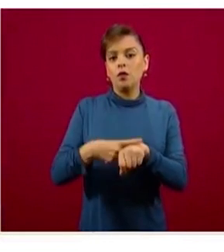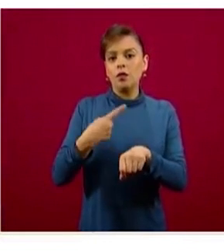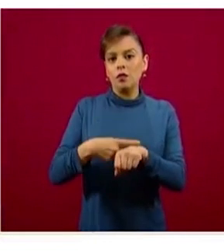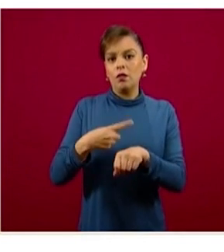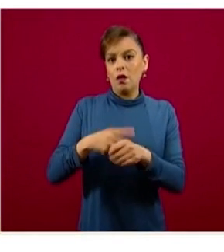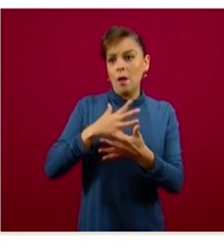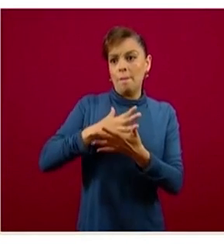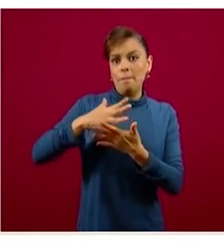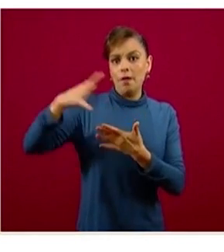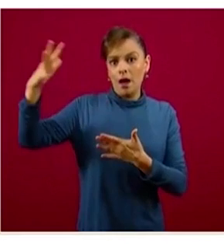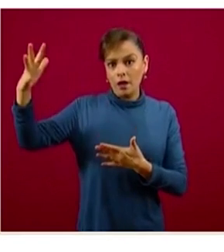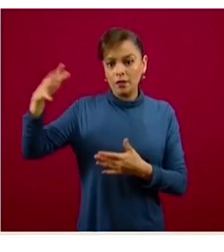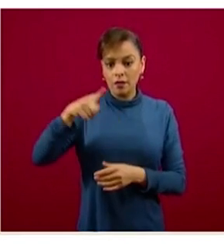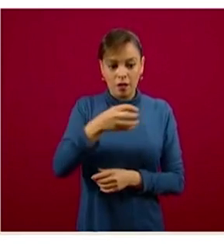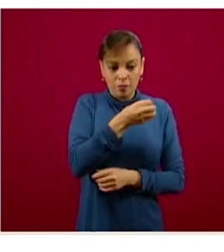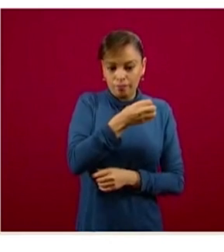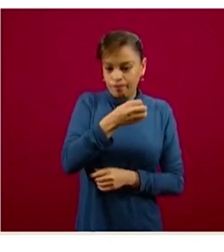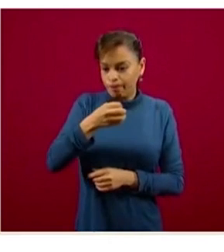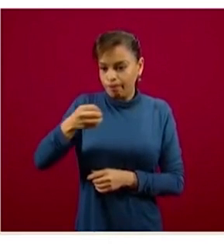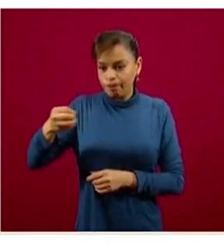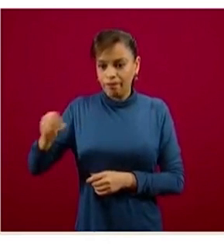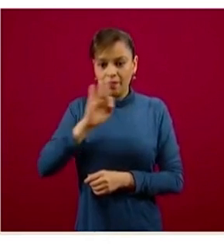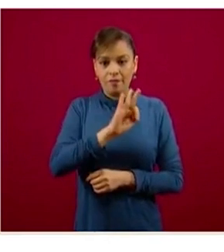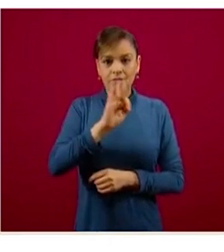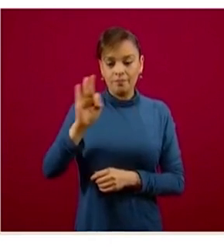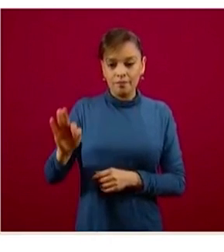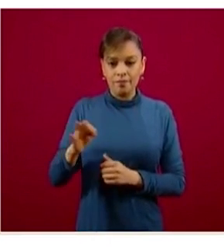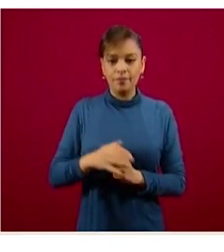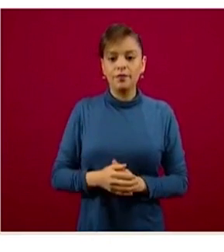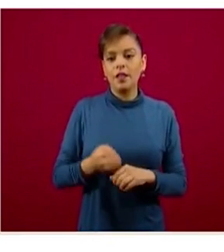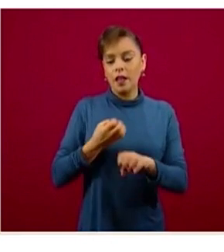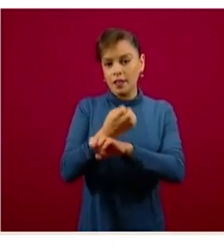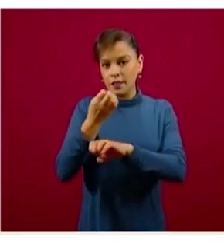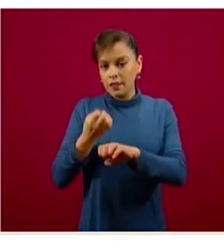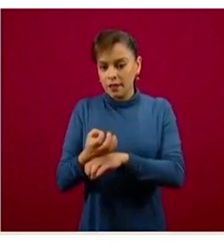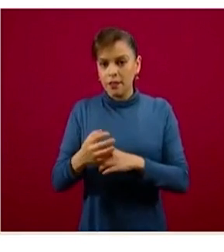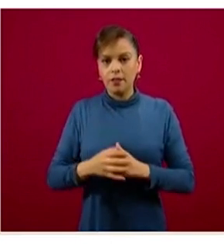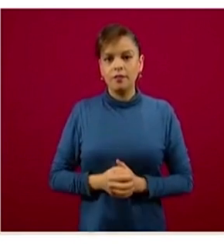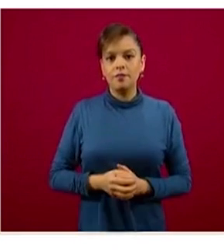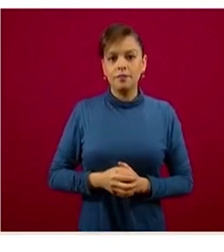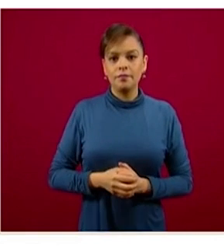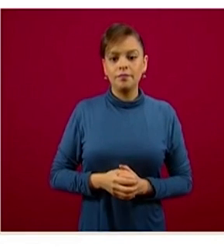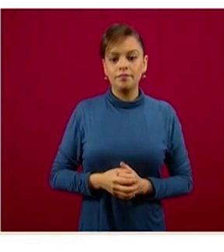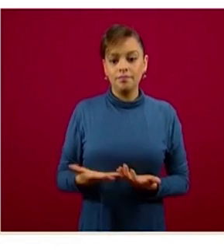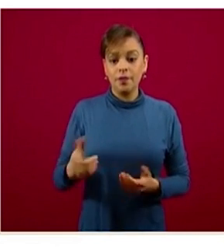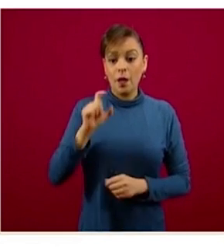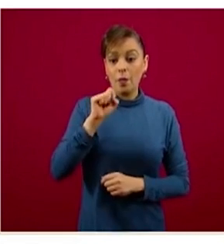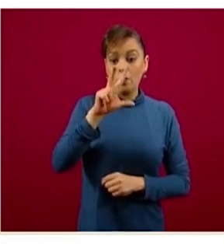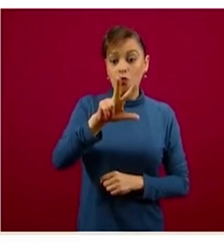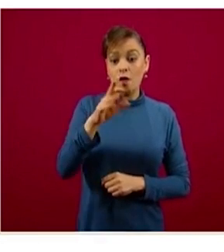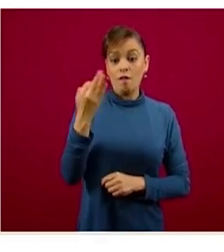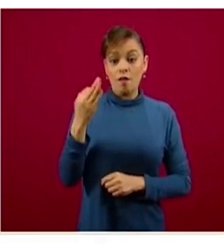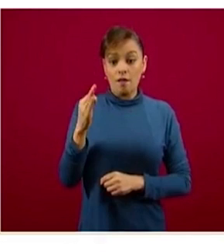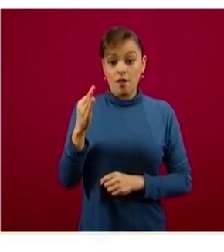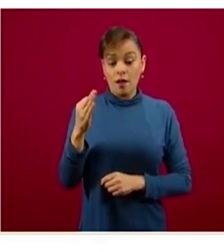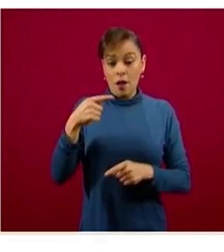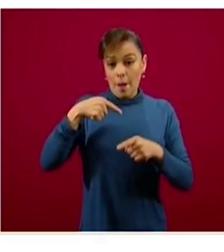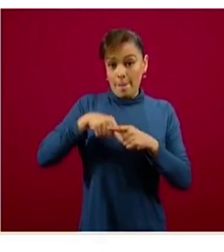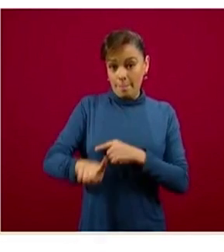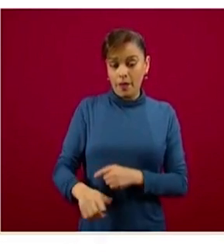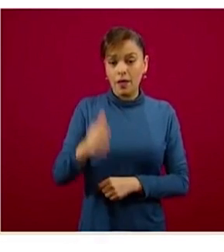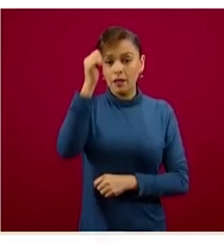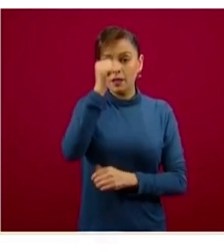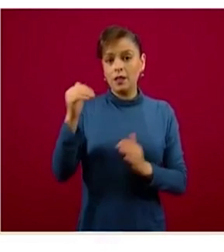o de la cantidad de personas que alguna vez han tenido cobit desde que empezó la epidemia en méxico el 28 de febrero seis mil trece